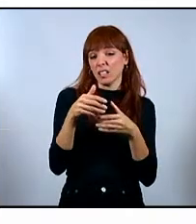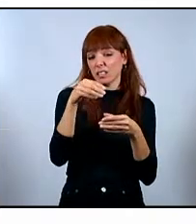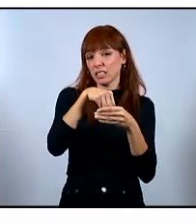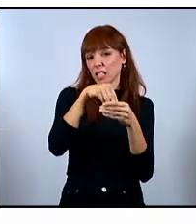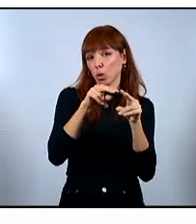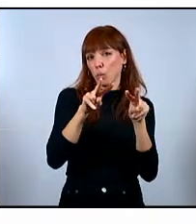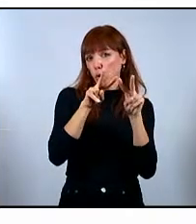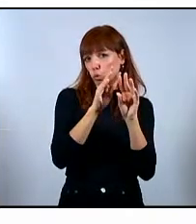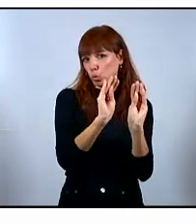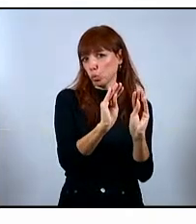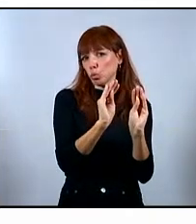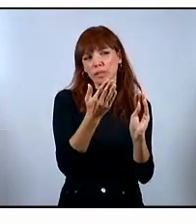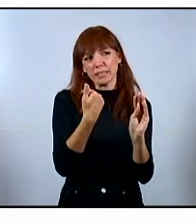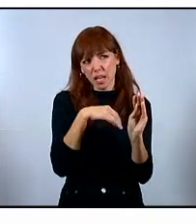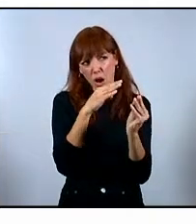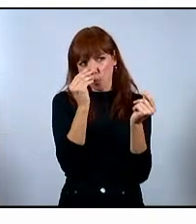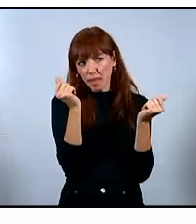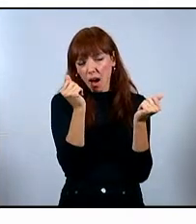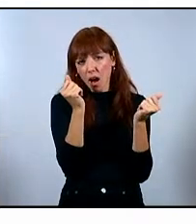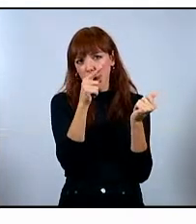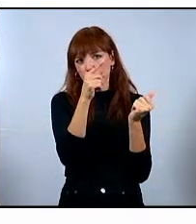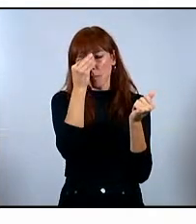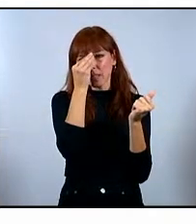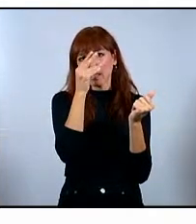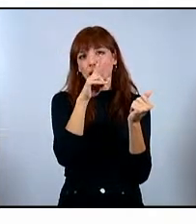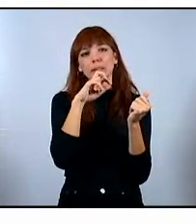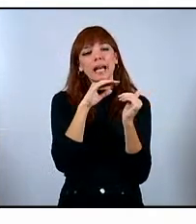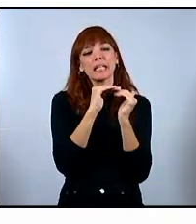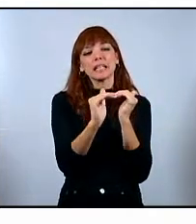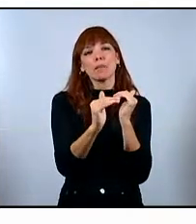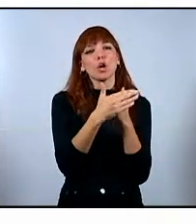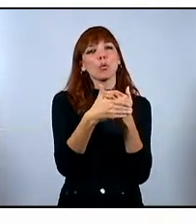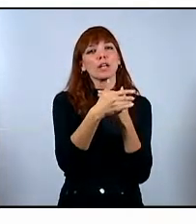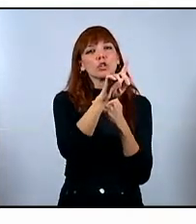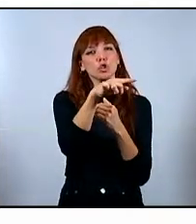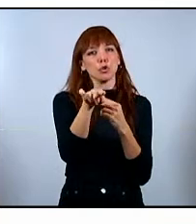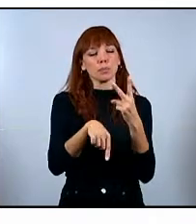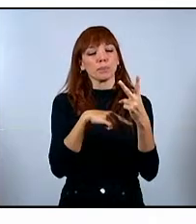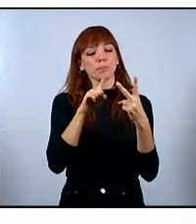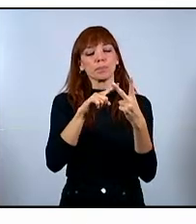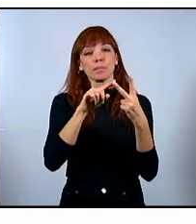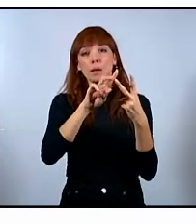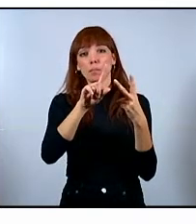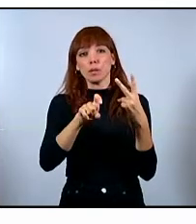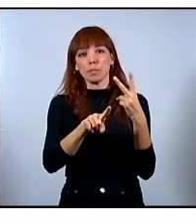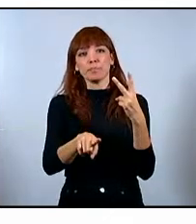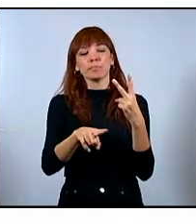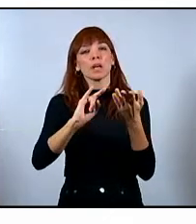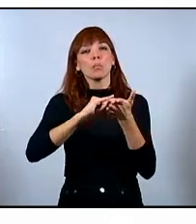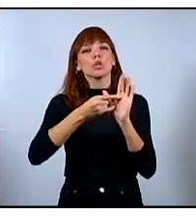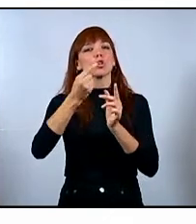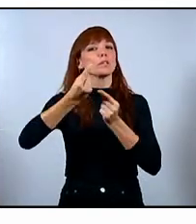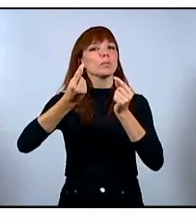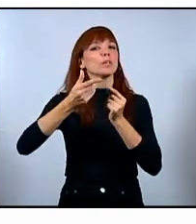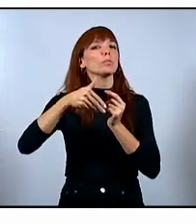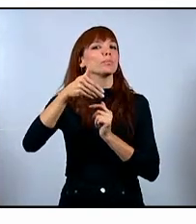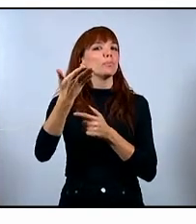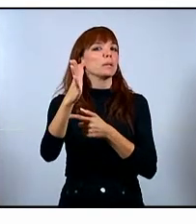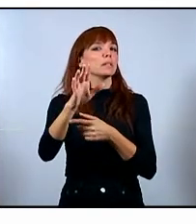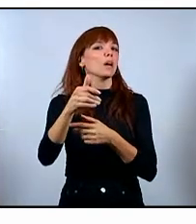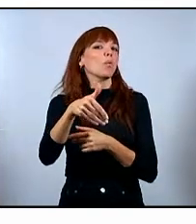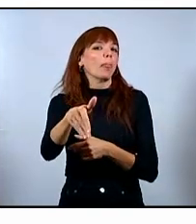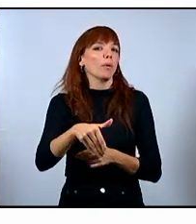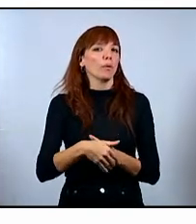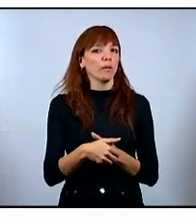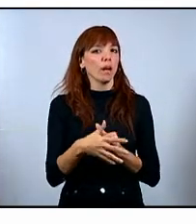Vox, ya ha pasado y si considera que ya está más estable el gobierno. Y, en segundo lugar, sobre el proyecto de presupuestos, ¿cuándo se va a presentar? Si hay ya una